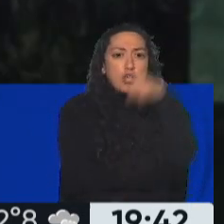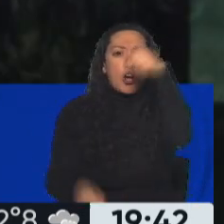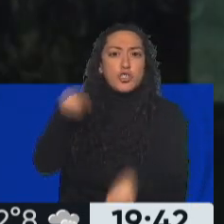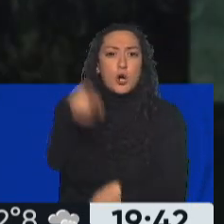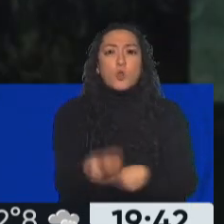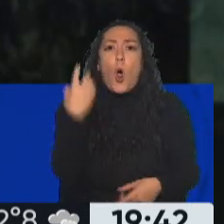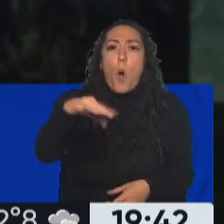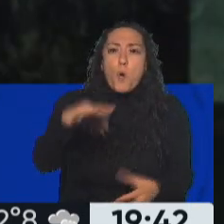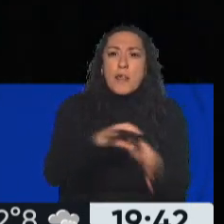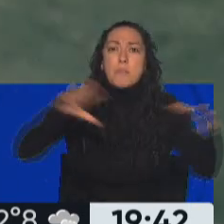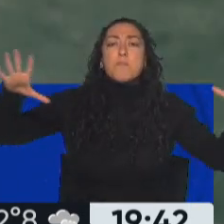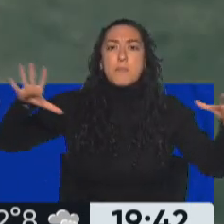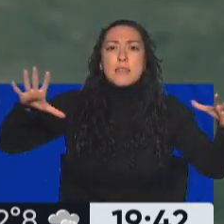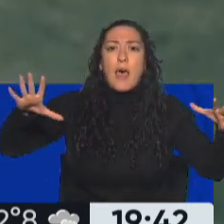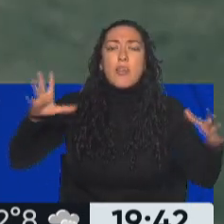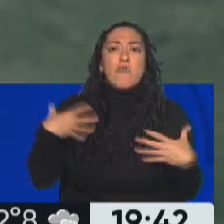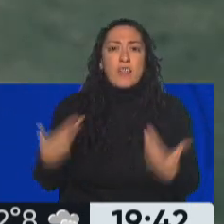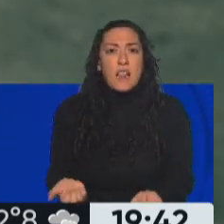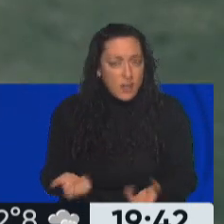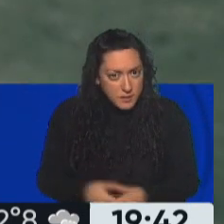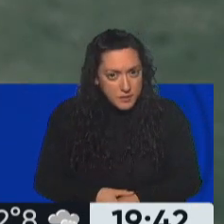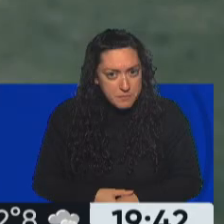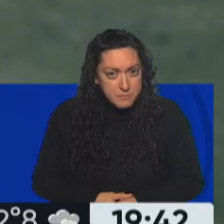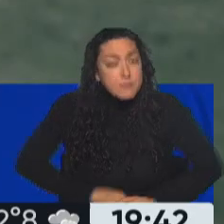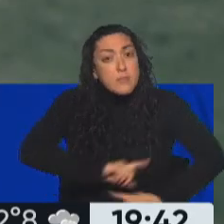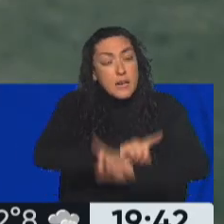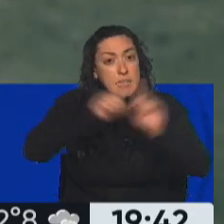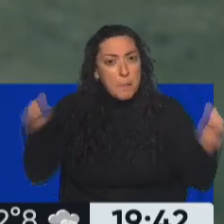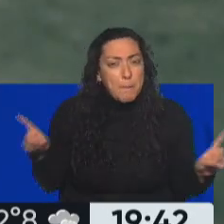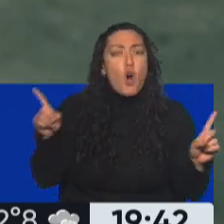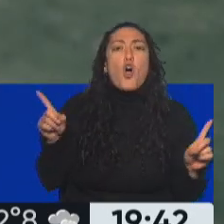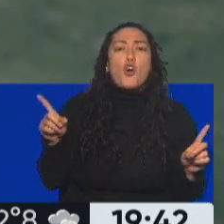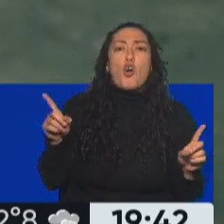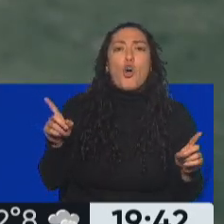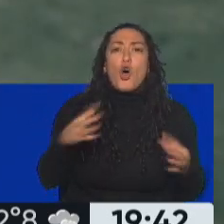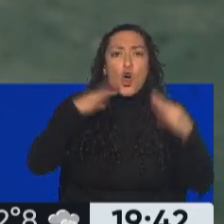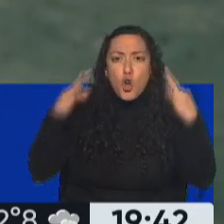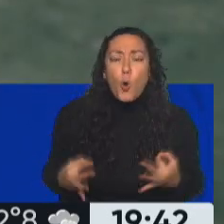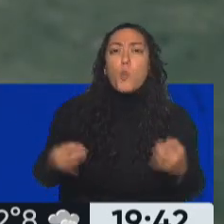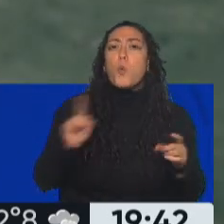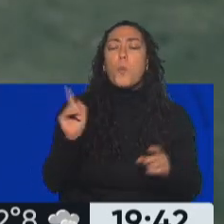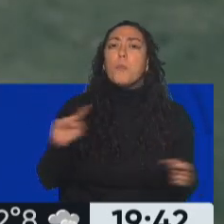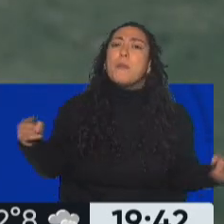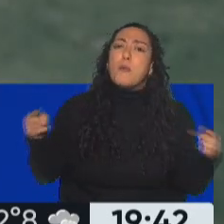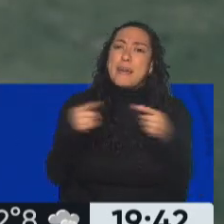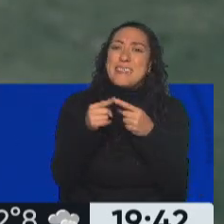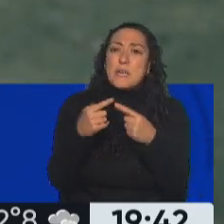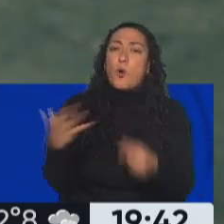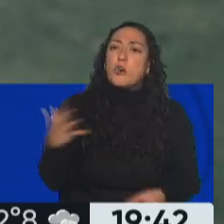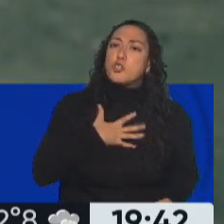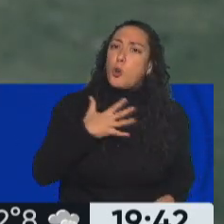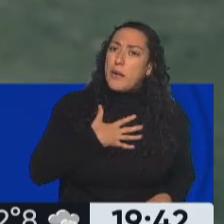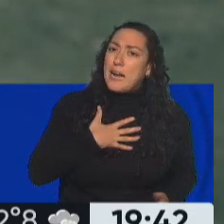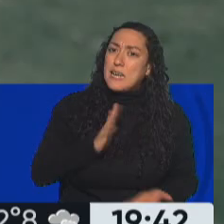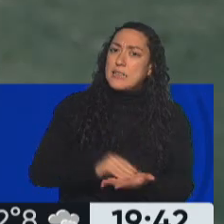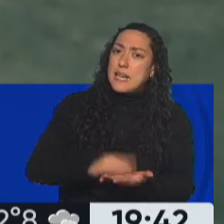defiende la democracia liberal. Tampoco la organización ha cumplido satisfactoriamente su misión de defender la soberanía territorial de